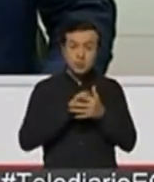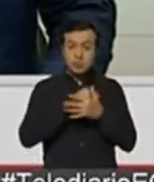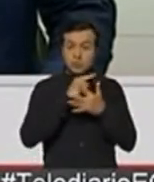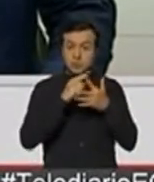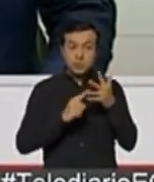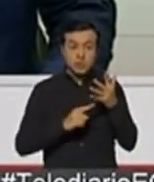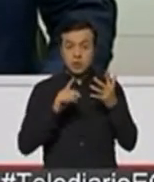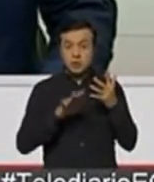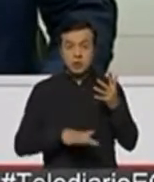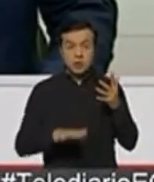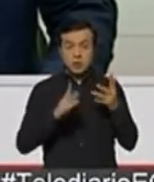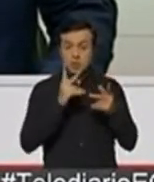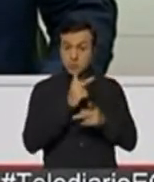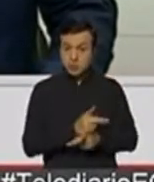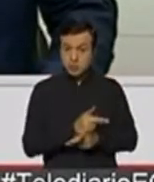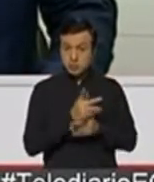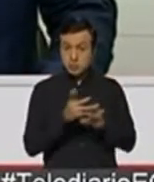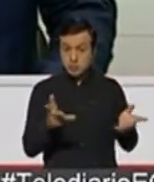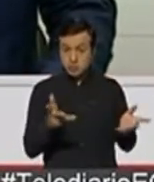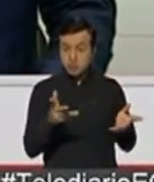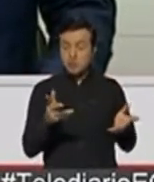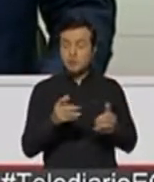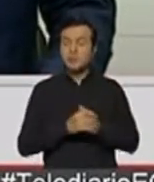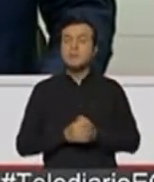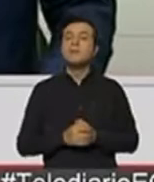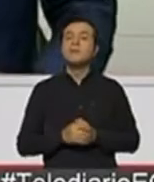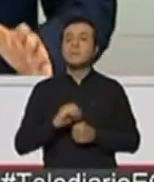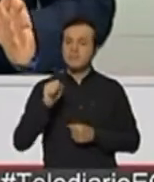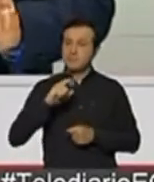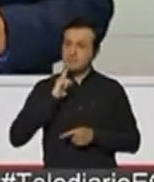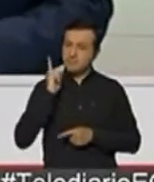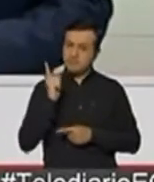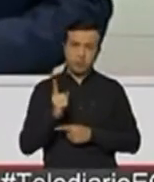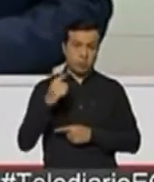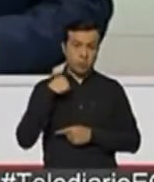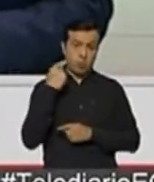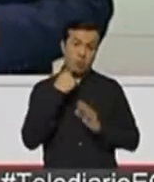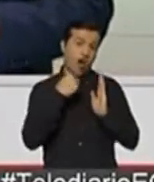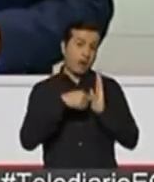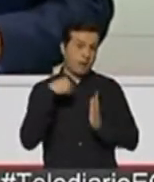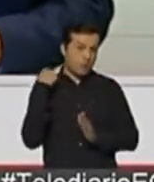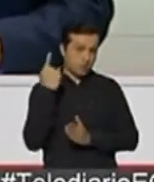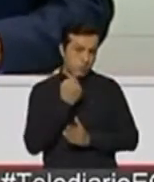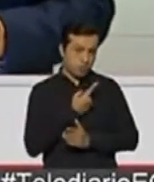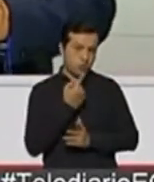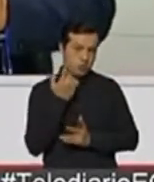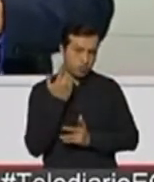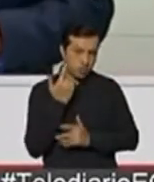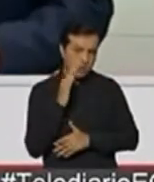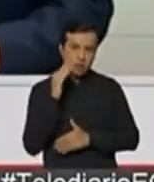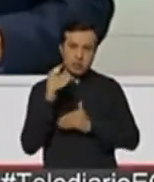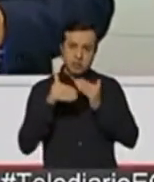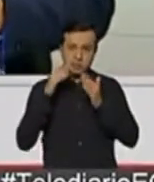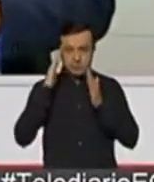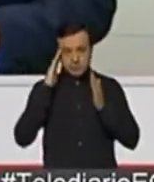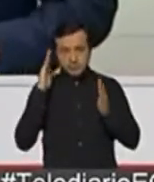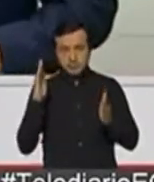climático. Necesariamente, es decir, si nosotros estamos, y como lo hemos hecho,